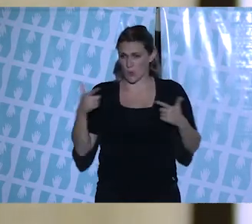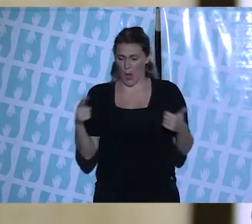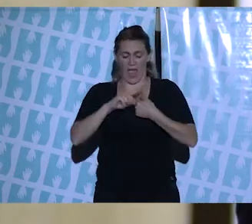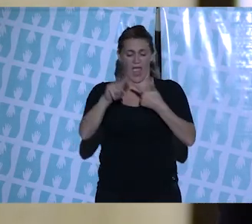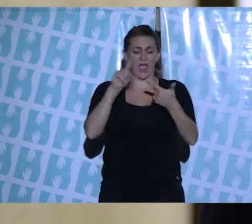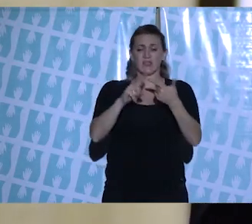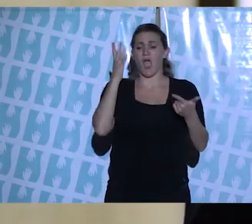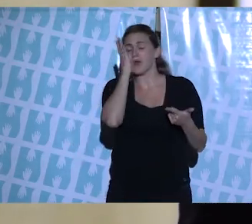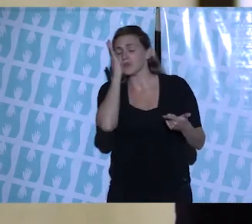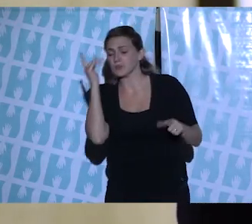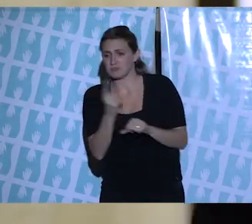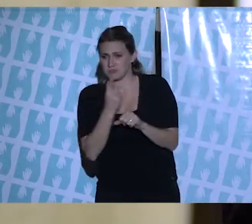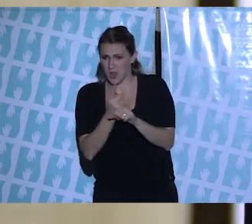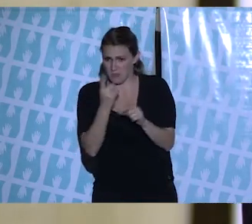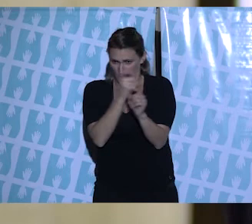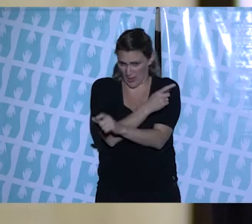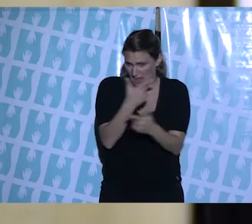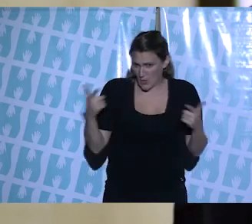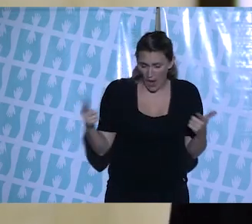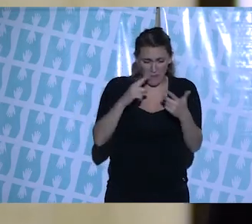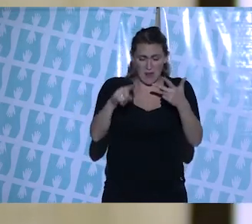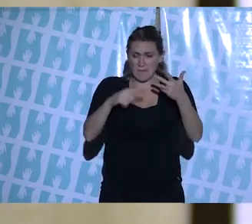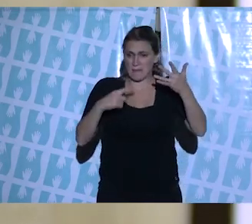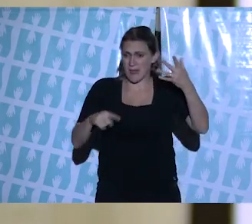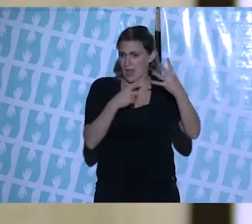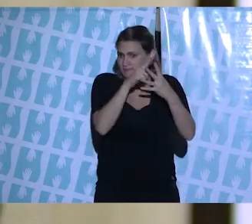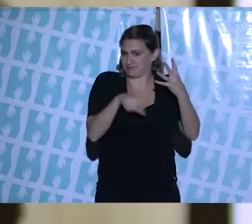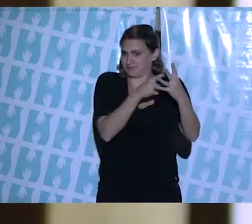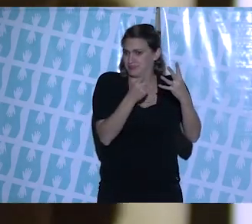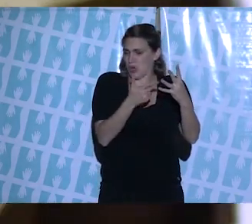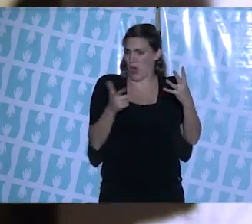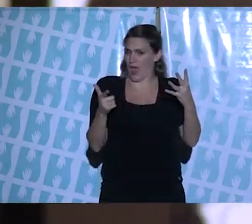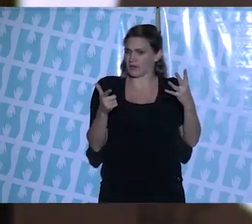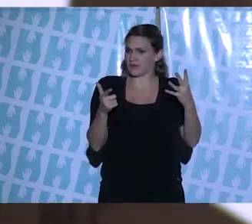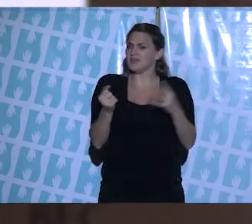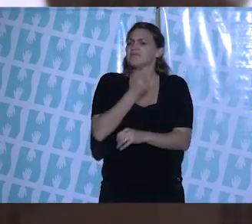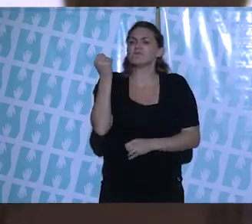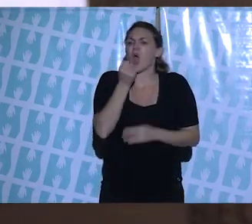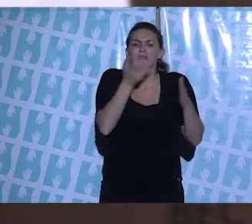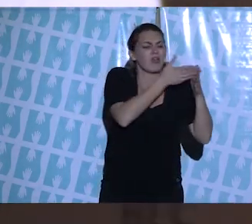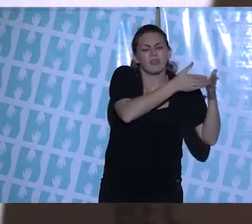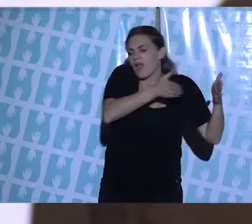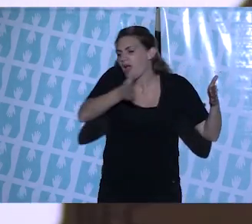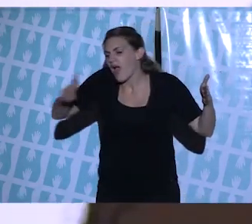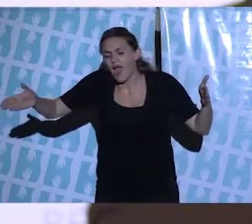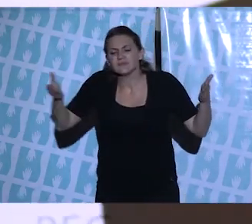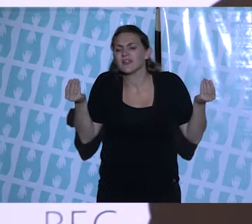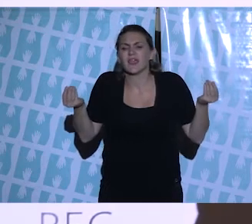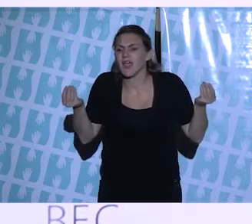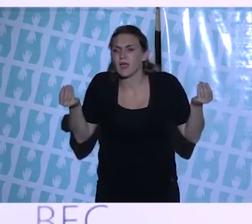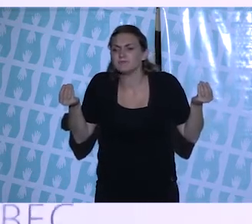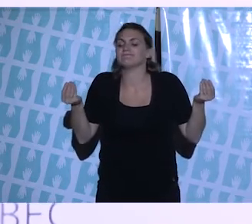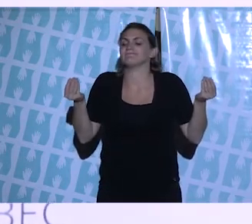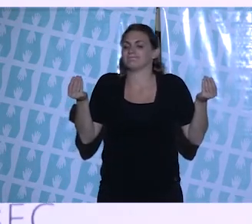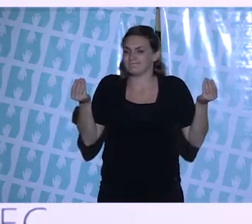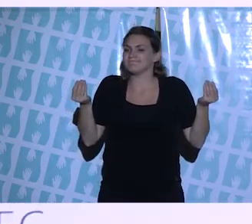sueño. ¿Por qué es importante esto? Porque el desafío más grande en este momento es